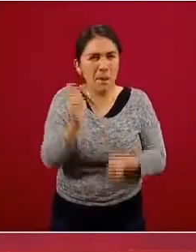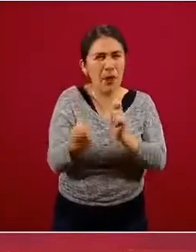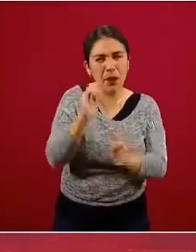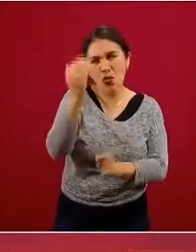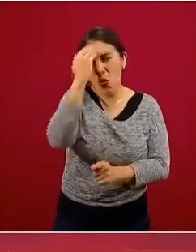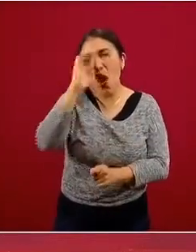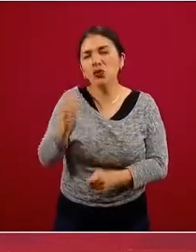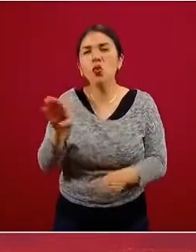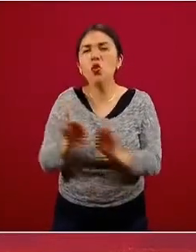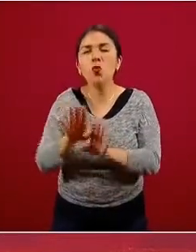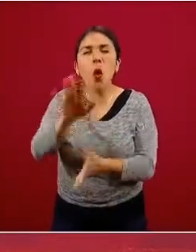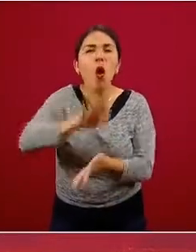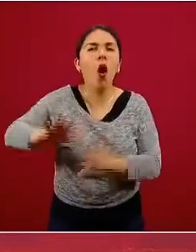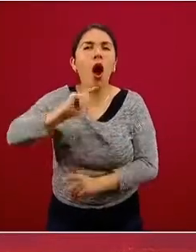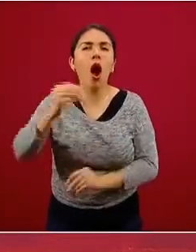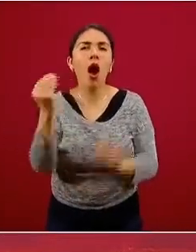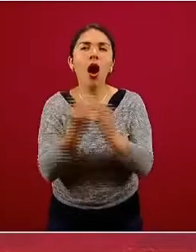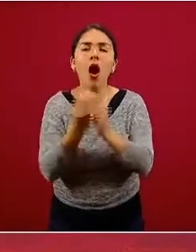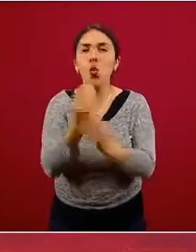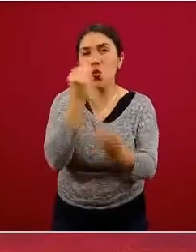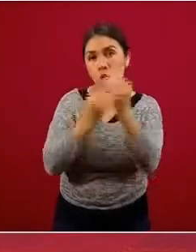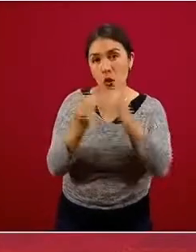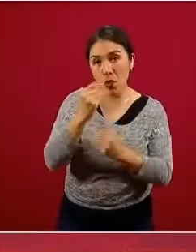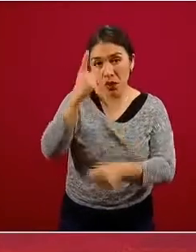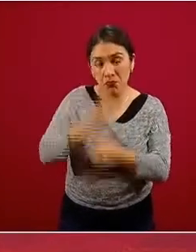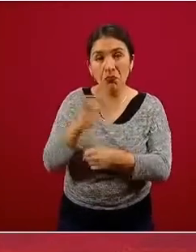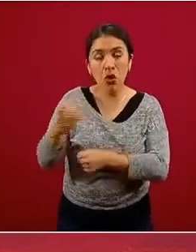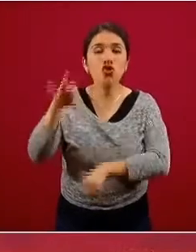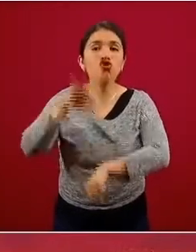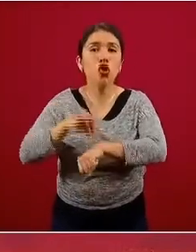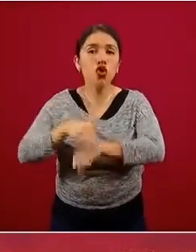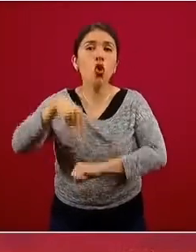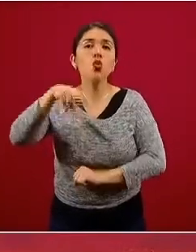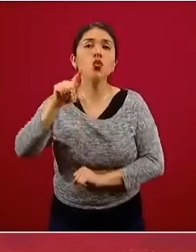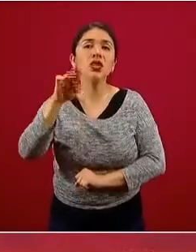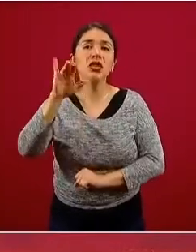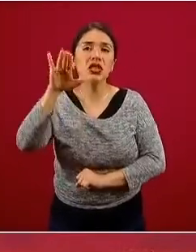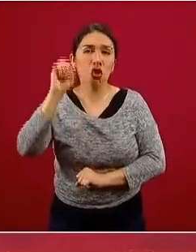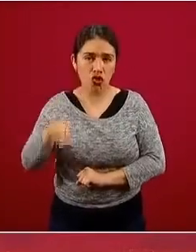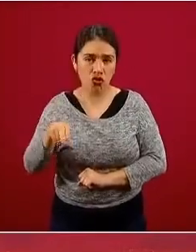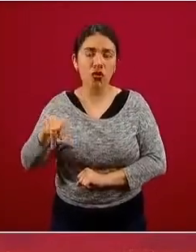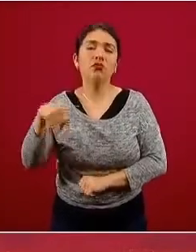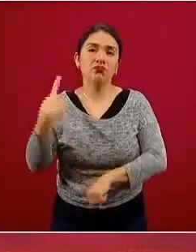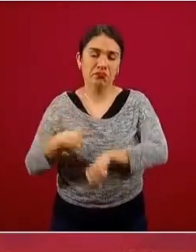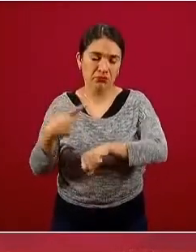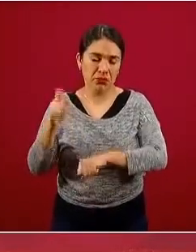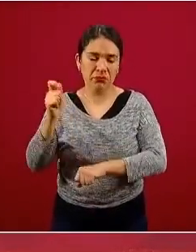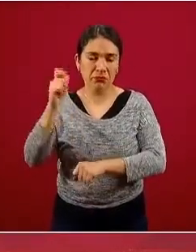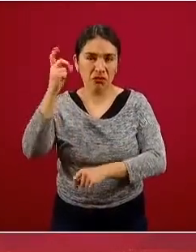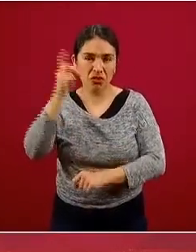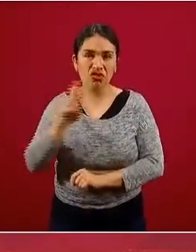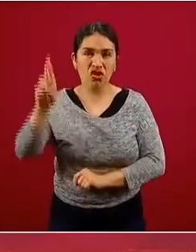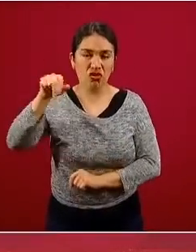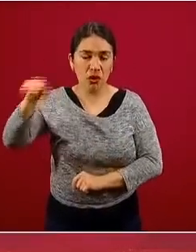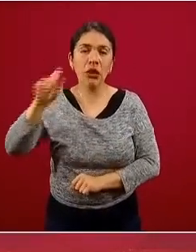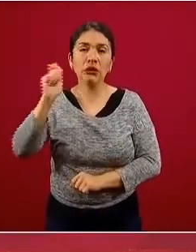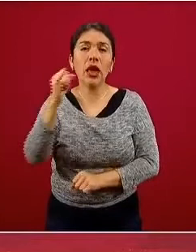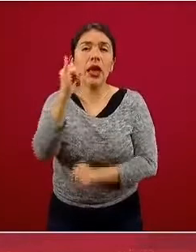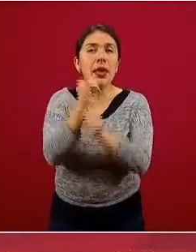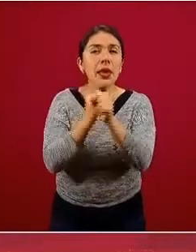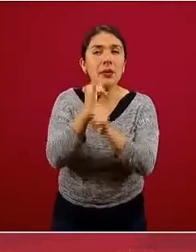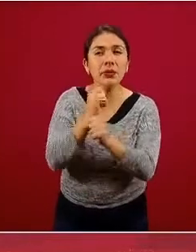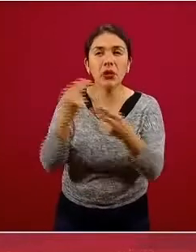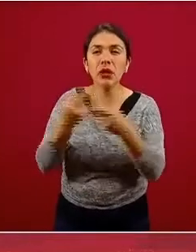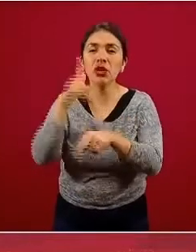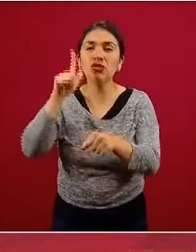campo de la nutrición, él es doctor en nutrición, en epidemiología nutricional, y es un investigador